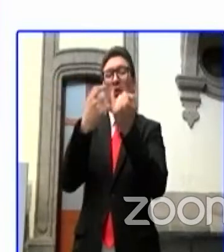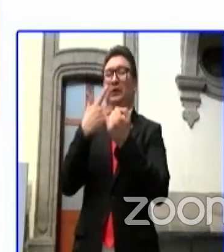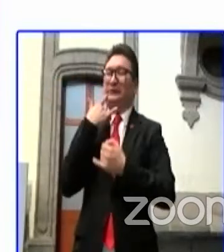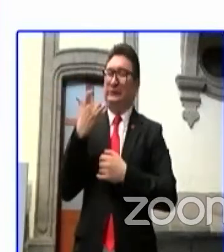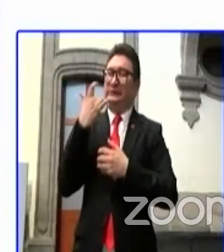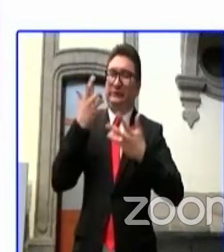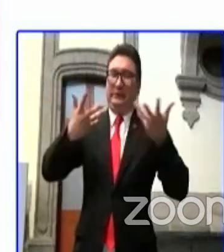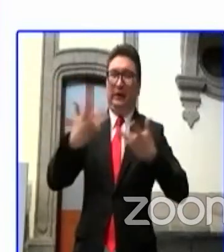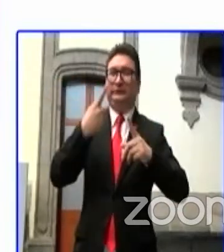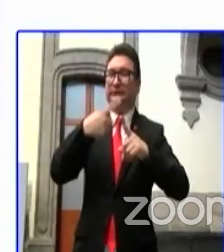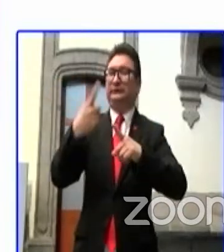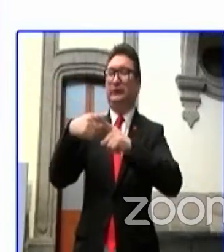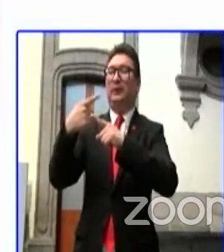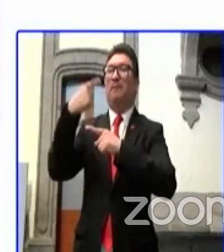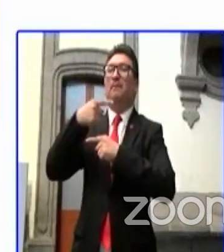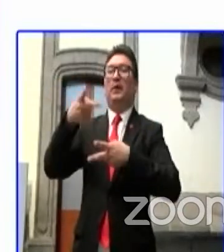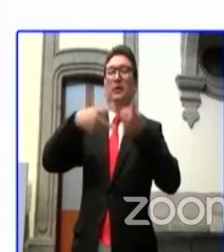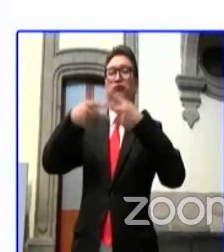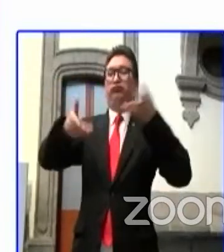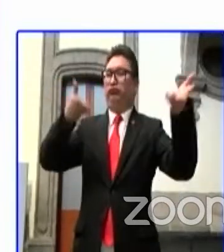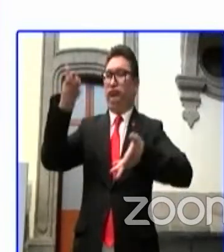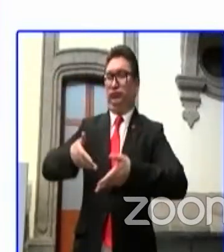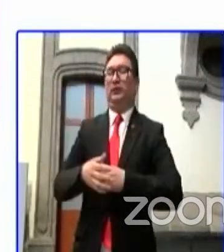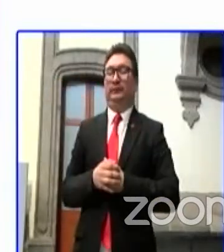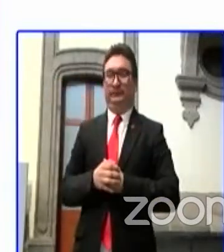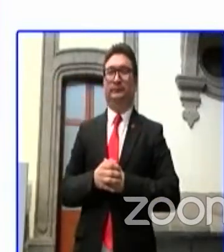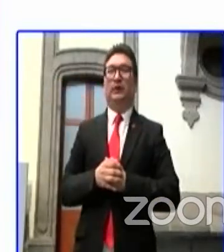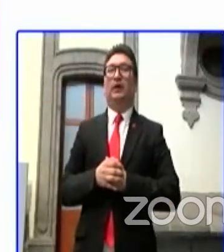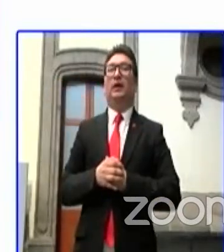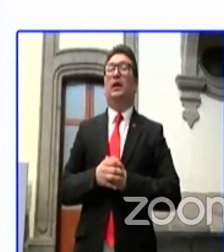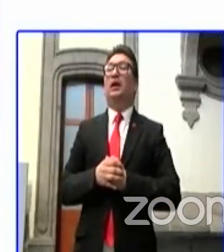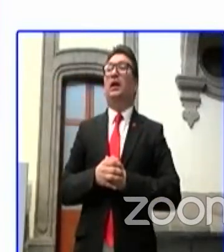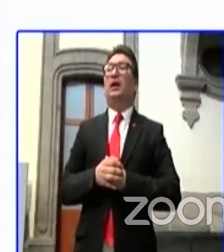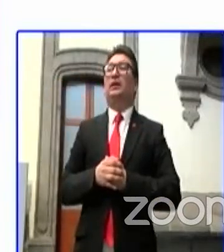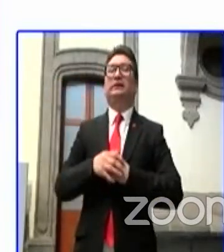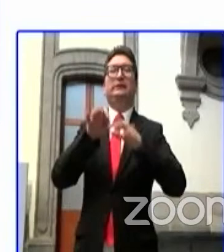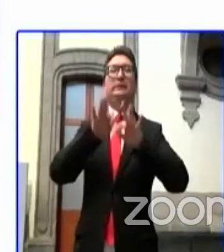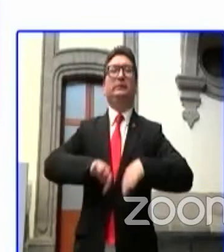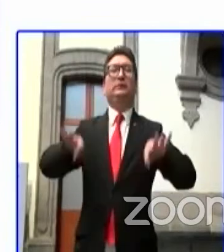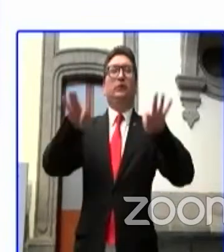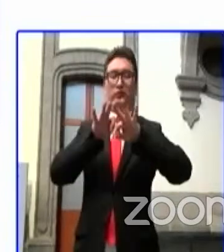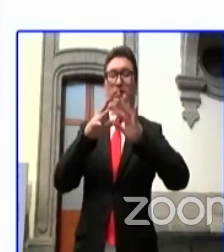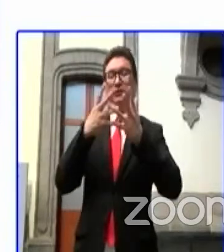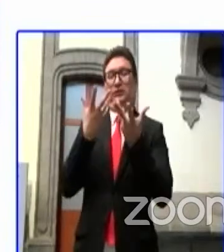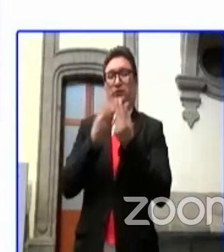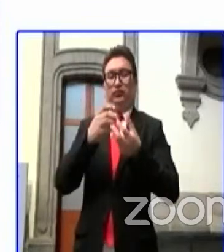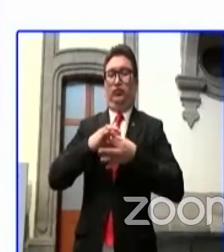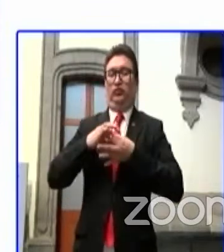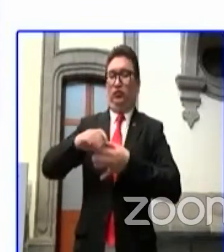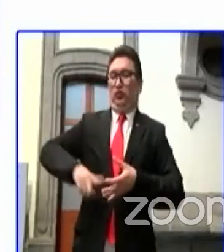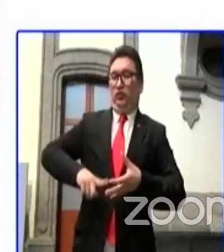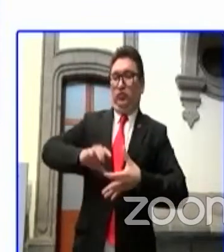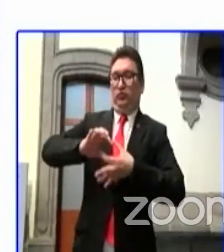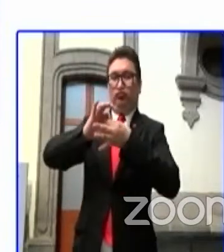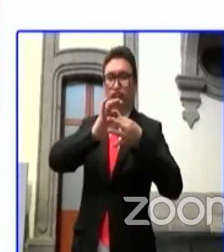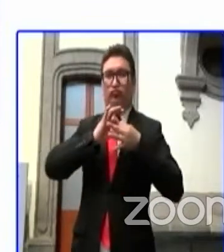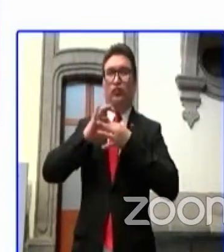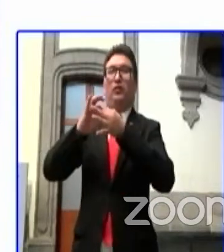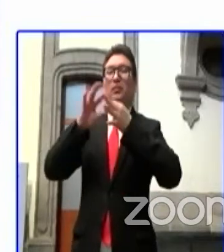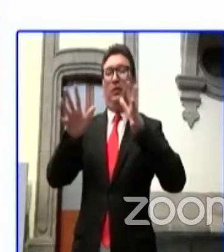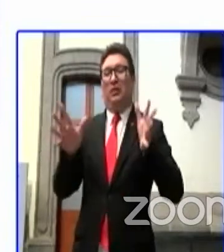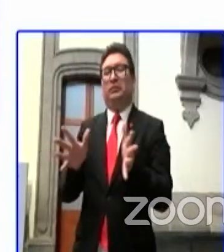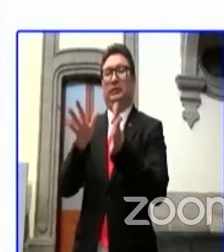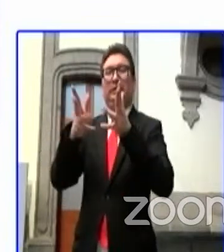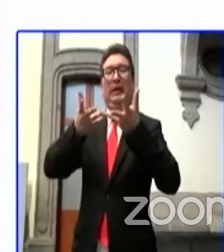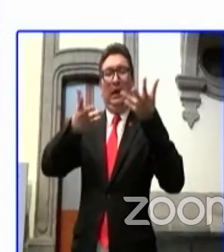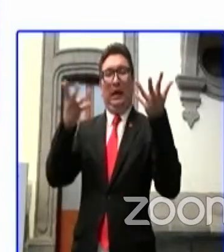está realizando para este espacio. Y obviamente señalar la importancia de hacer alianzas con el gobierno para impulsar acciones que al